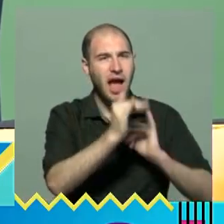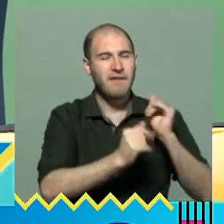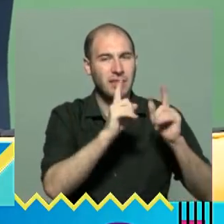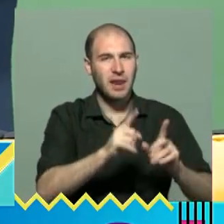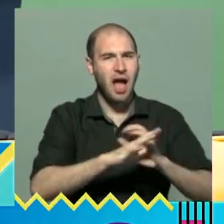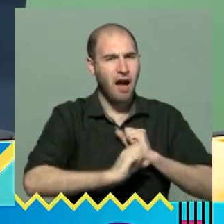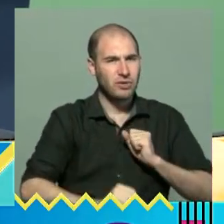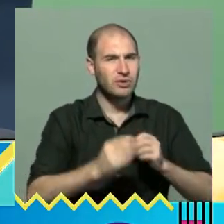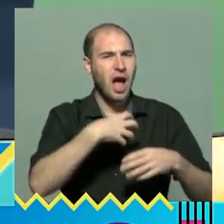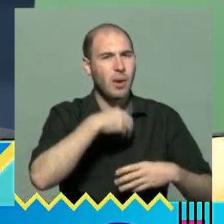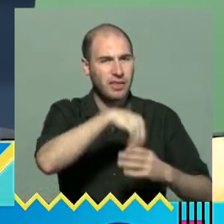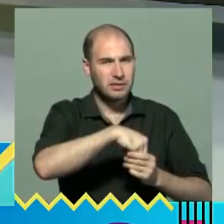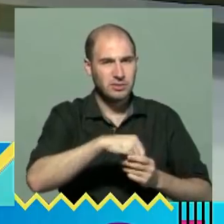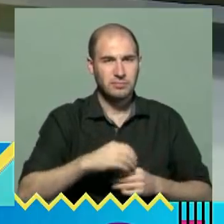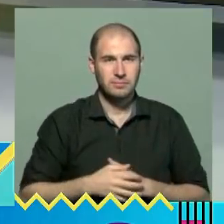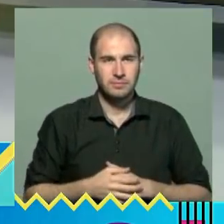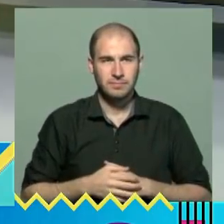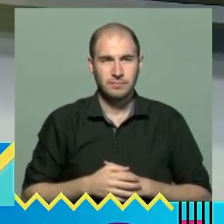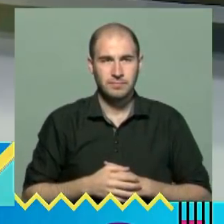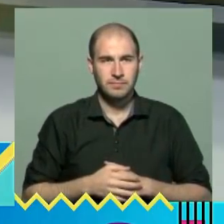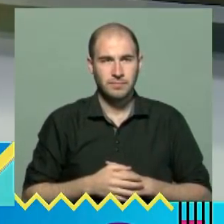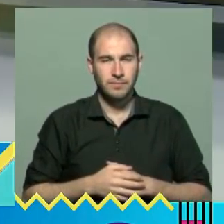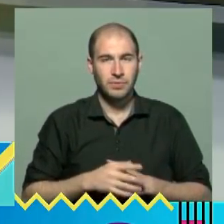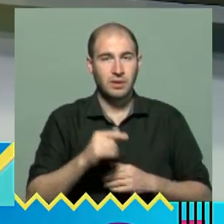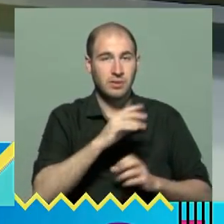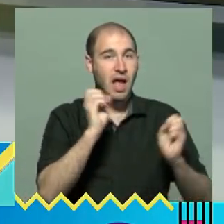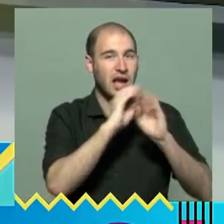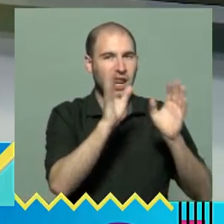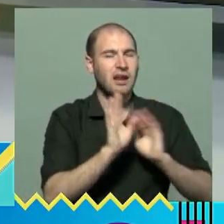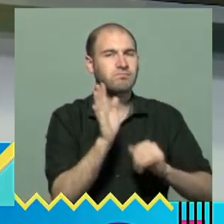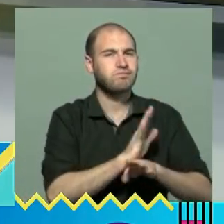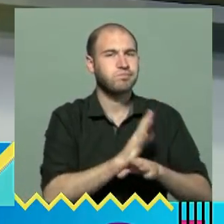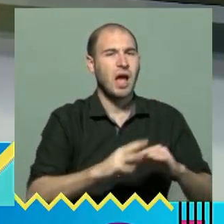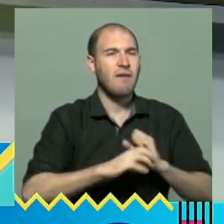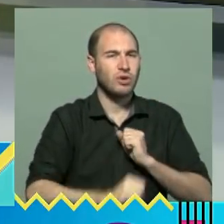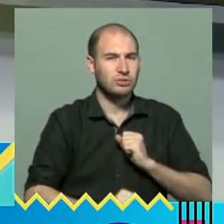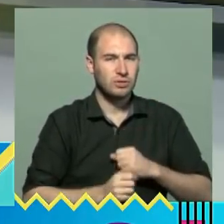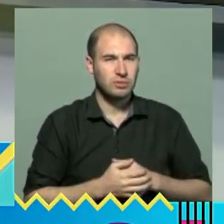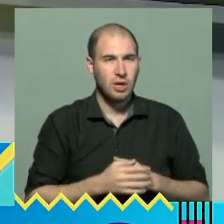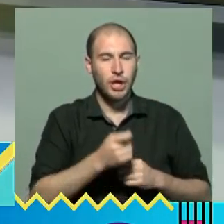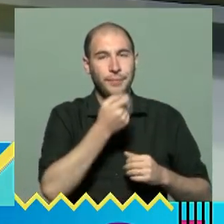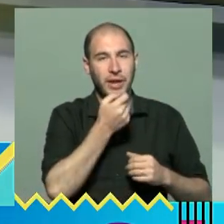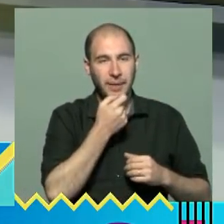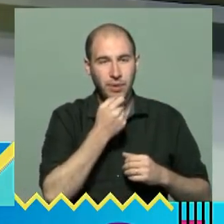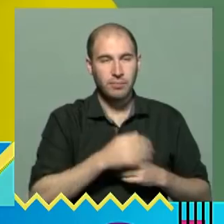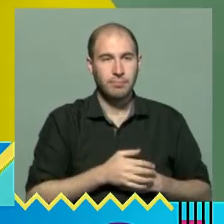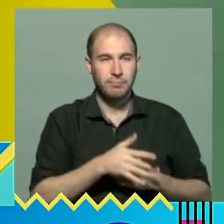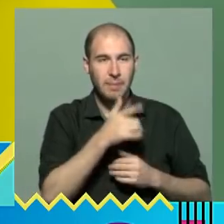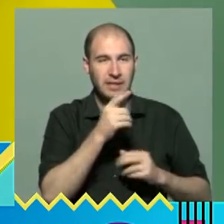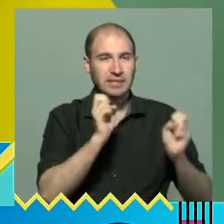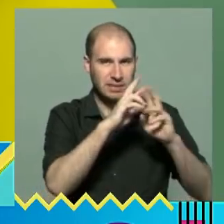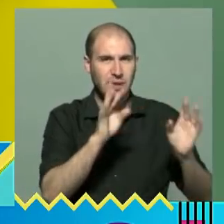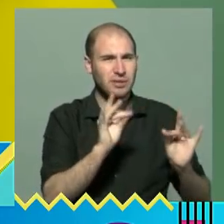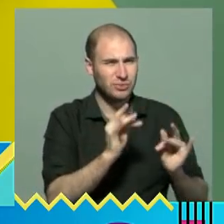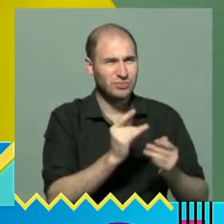también de aborto en las aulas? Si se va a aclarar lo que es un aborto, que es, por ejemplo, me parece que es un tema